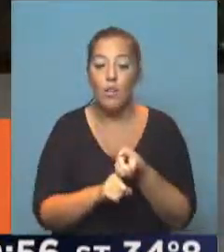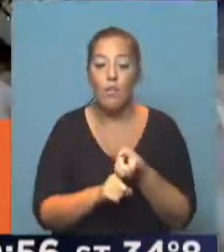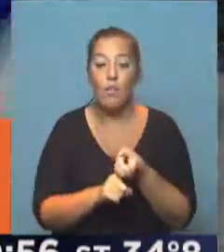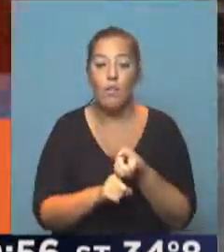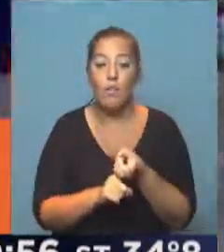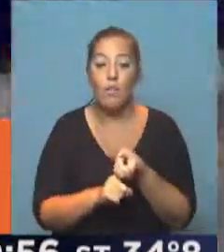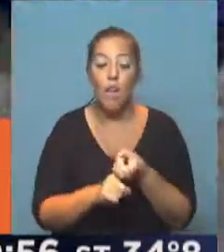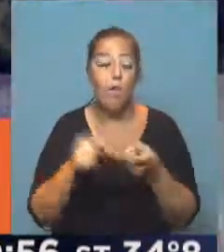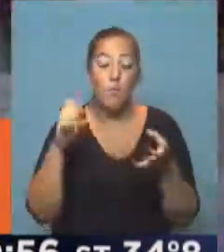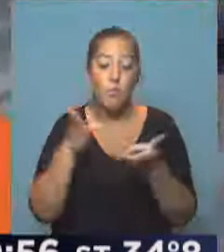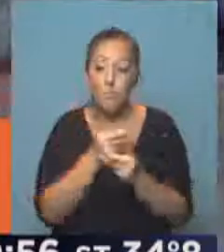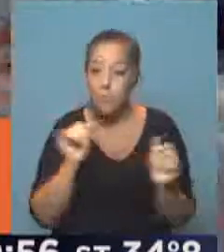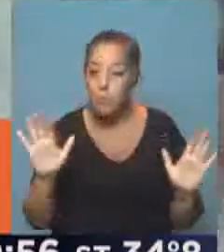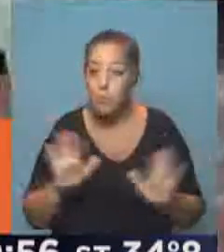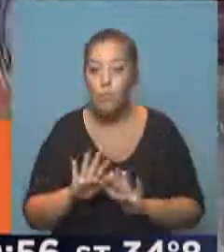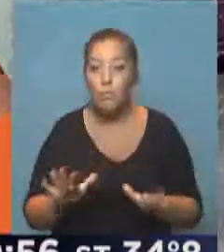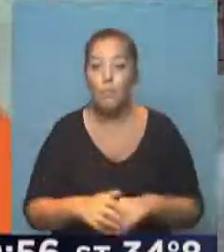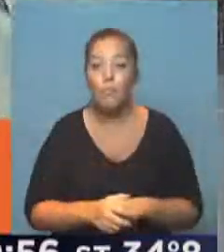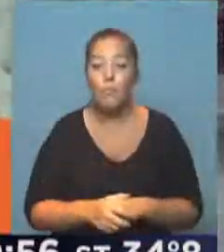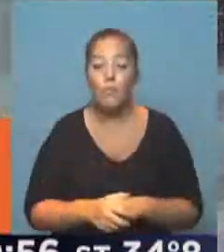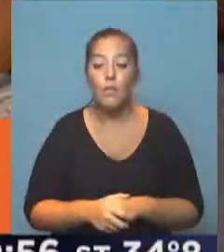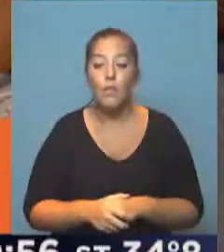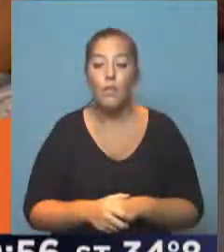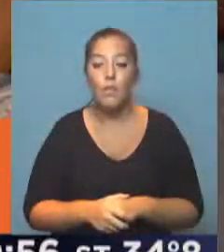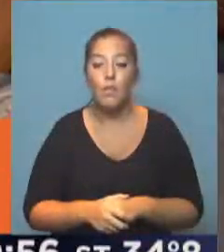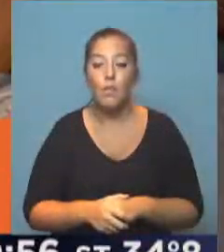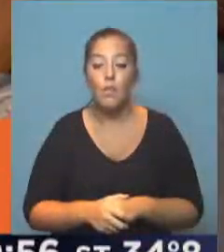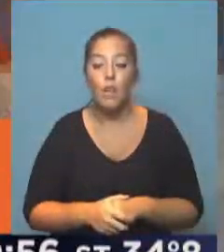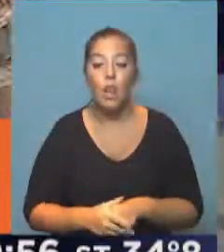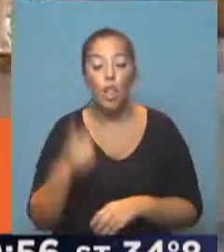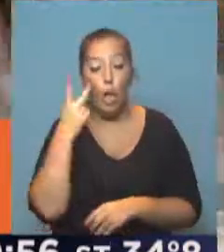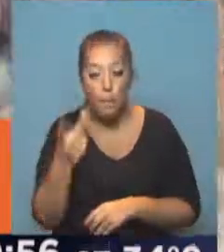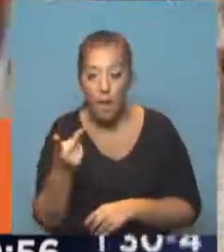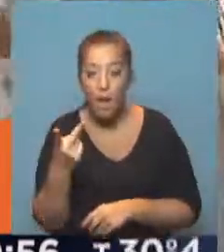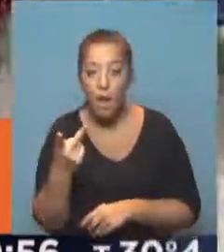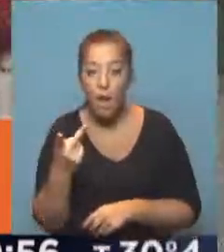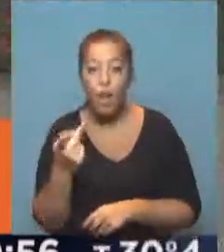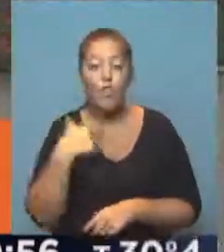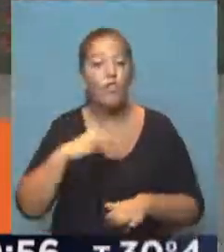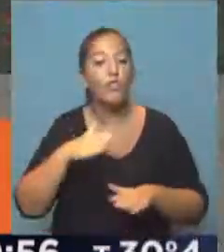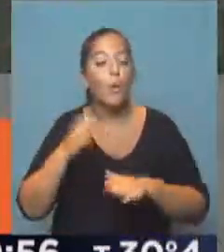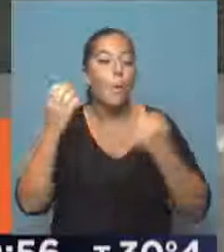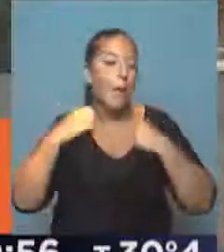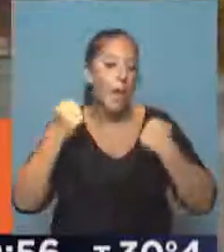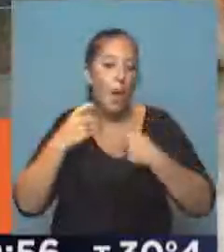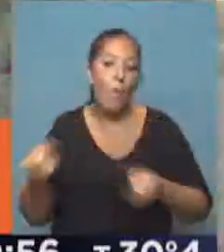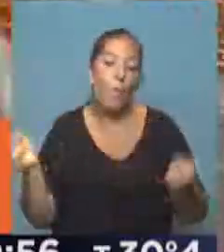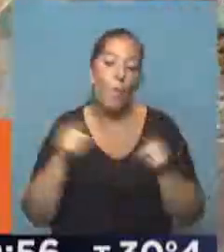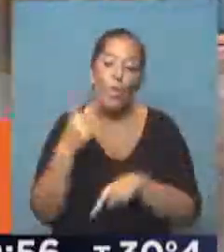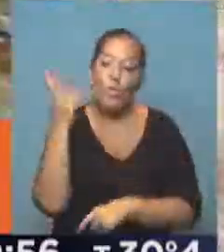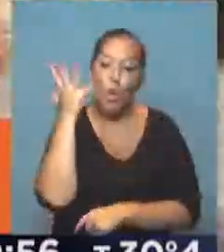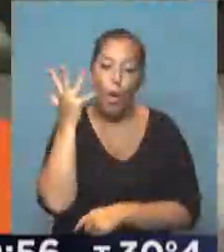en una palabra. Se callaron a las murgas, entonces en el 2000 estábamos ensayando, vinieron dos